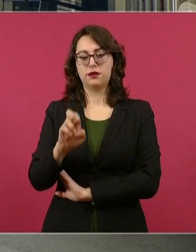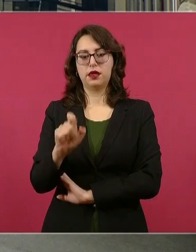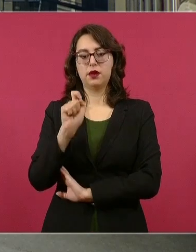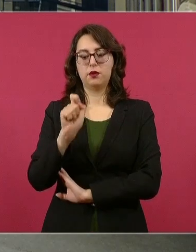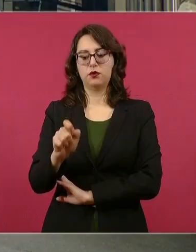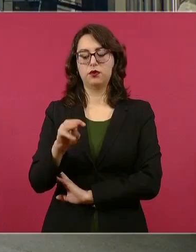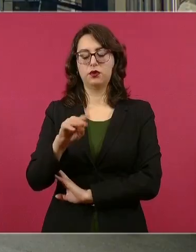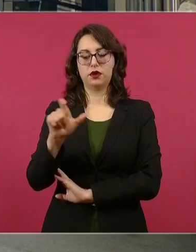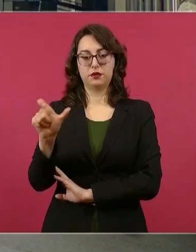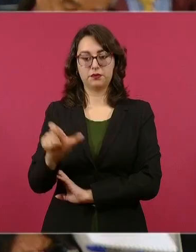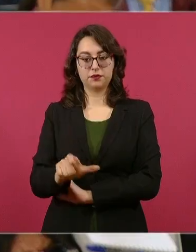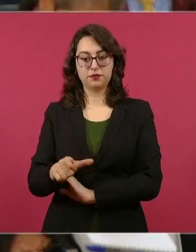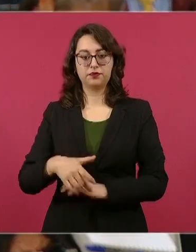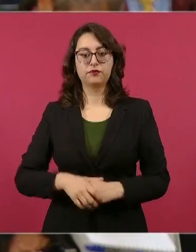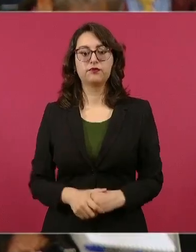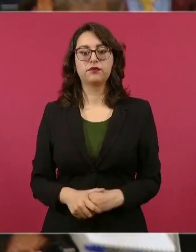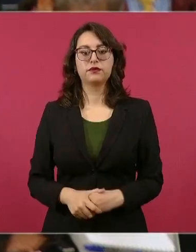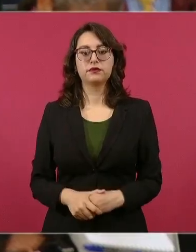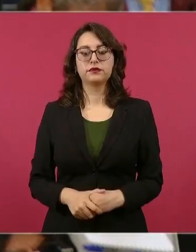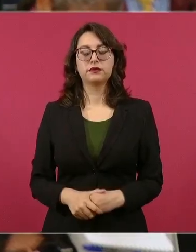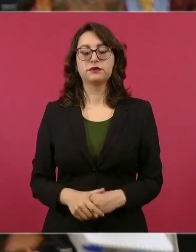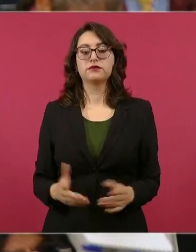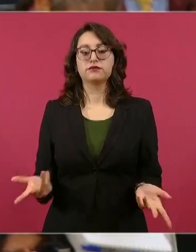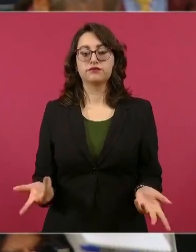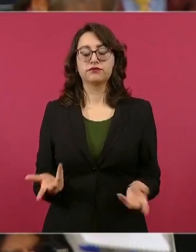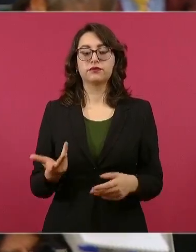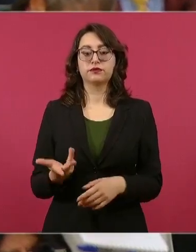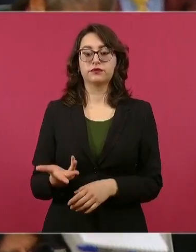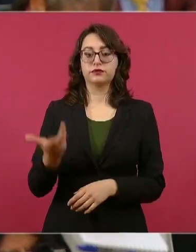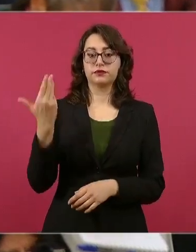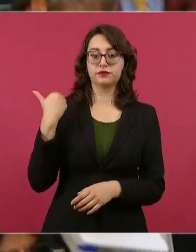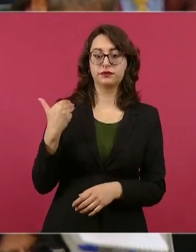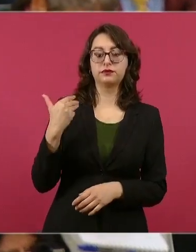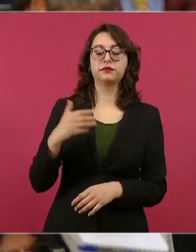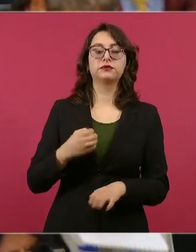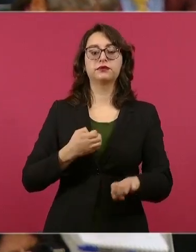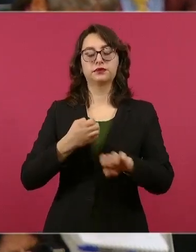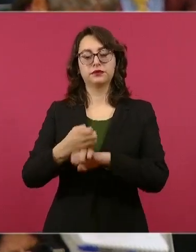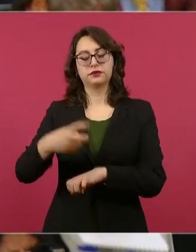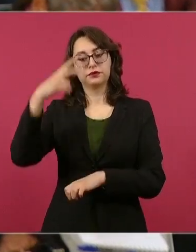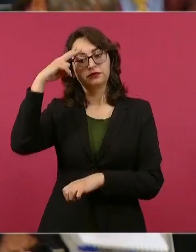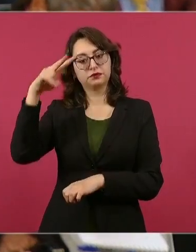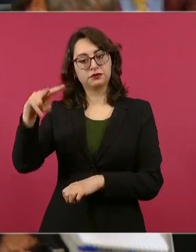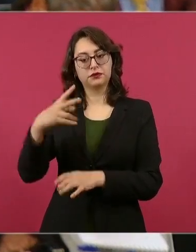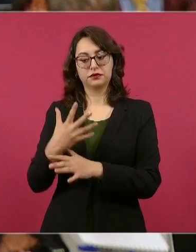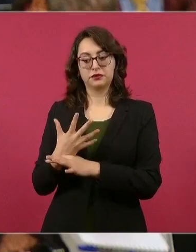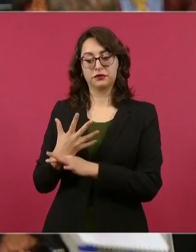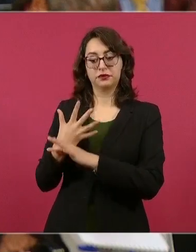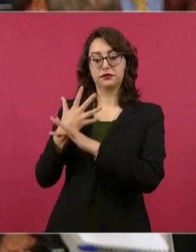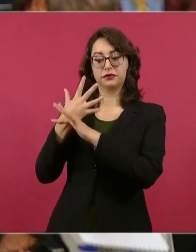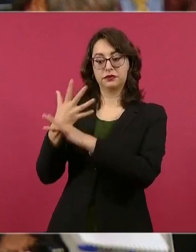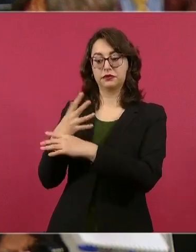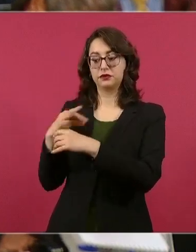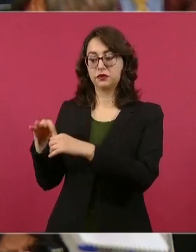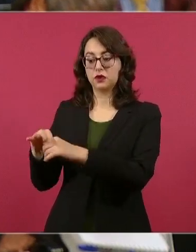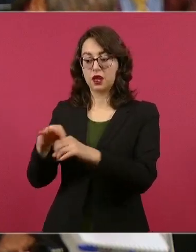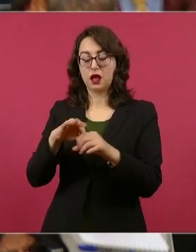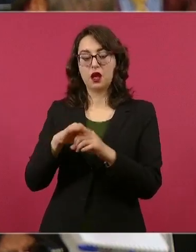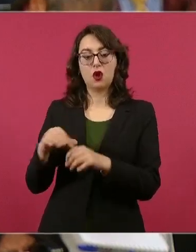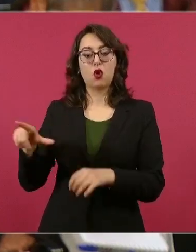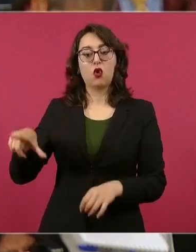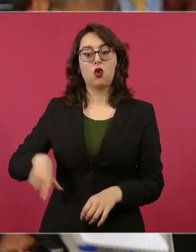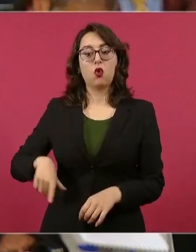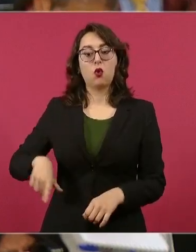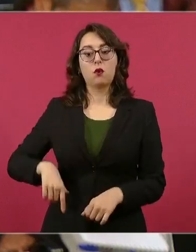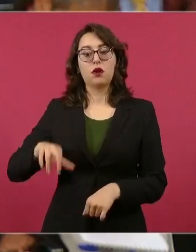del día domingo, se comenta que el gobernador del Estado de México facilitó parte del resultado. ¿Usted coincide con eso y de